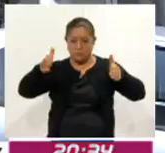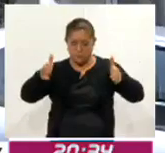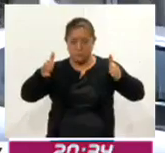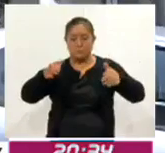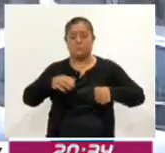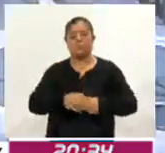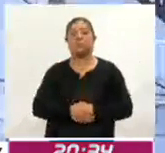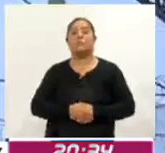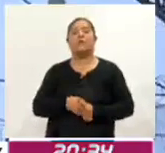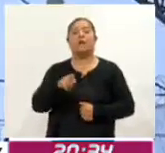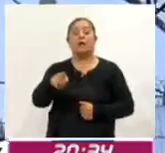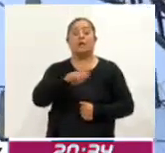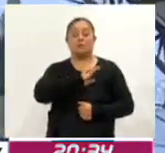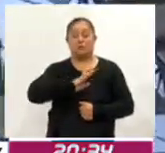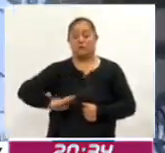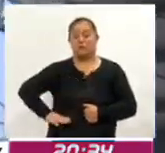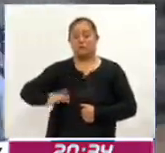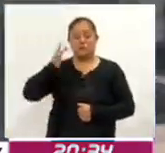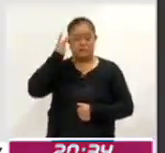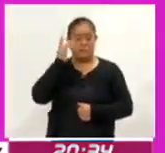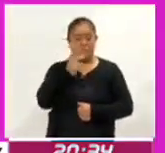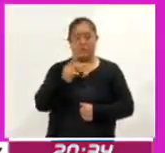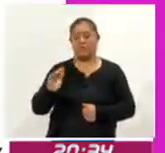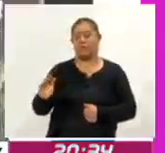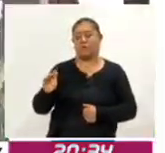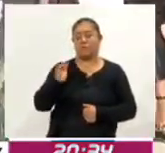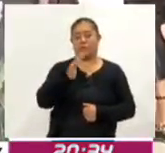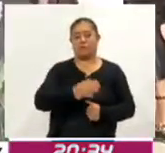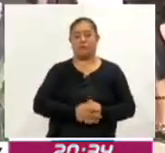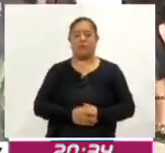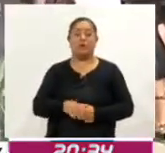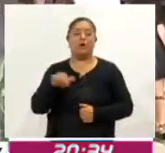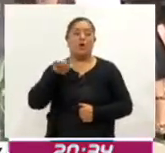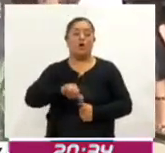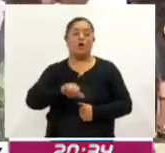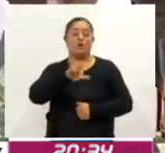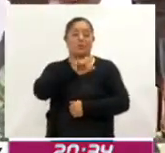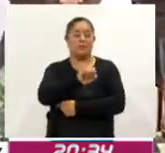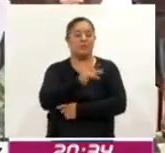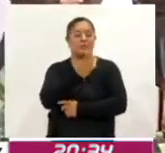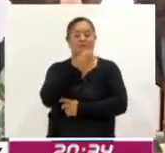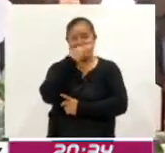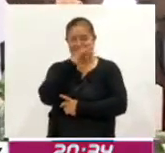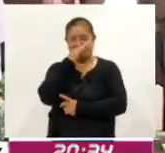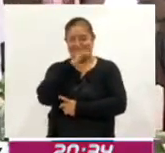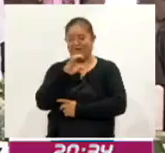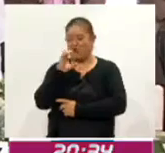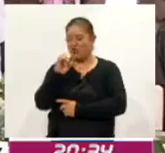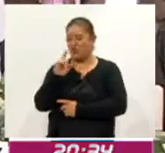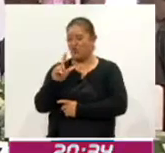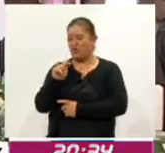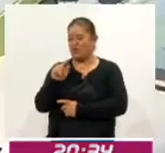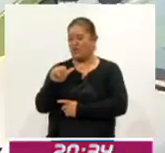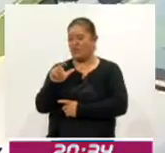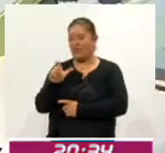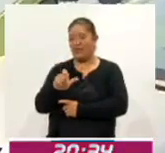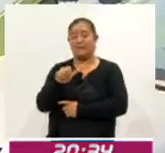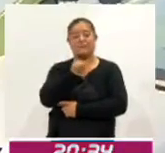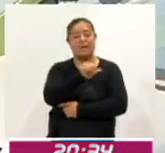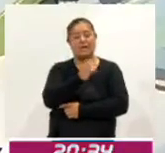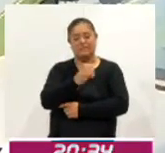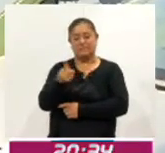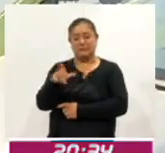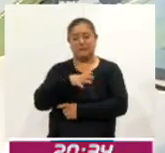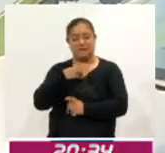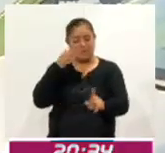Jesús, perteneciente al municipio de San Pablo del Monte. Hoy cumplió su 23 aniversario el Colegio de Tlaxcala AC, institución